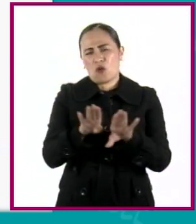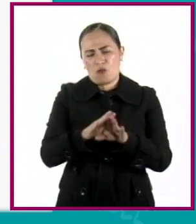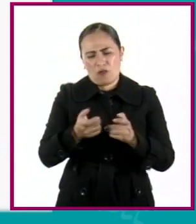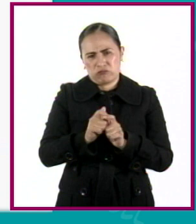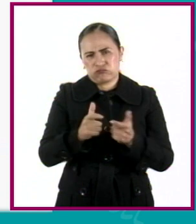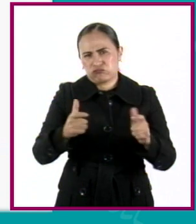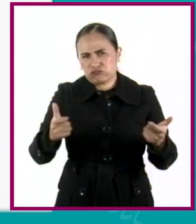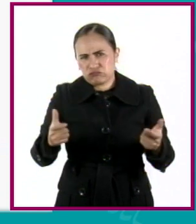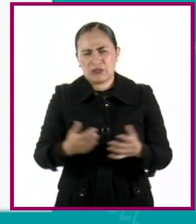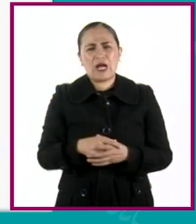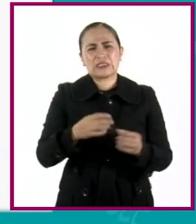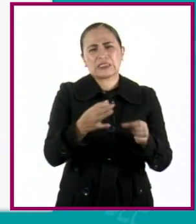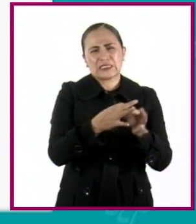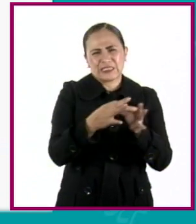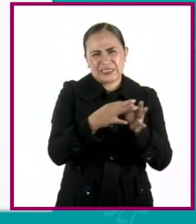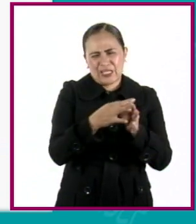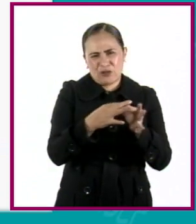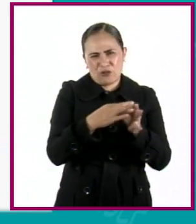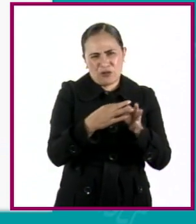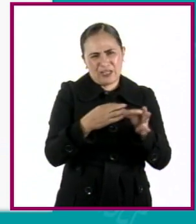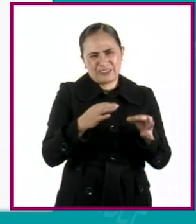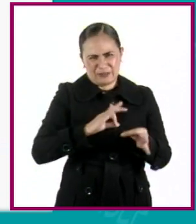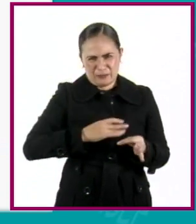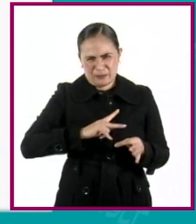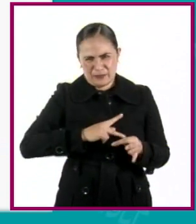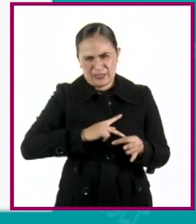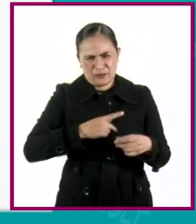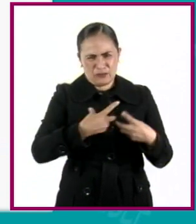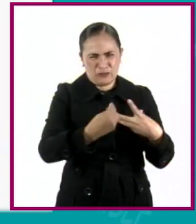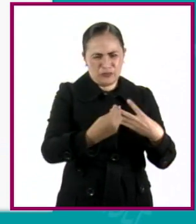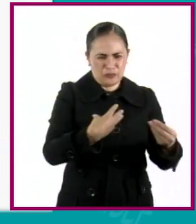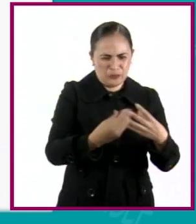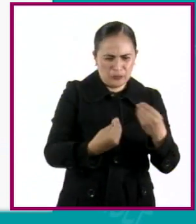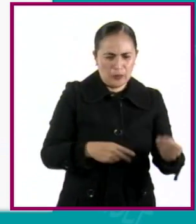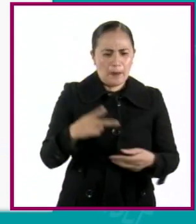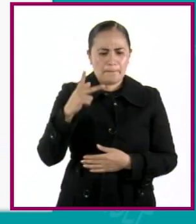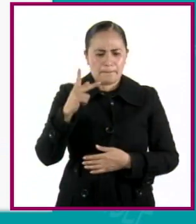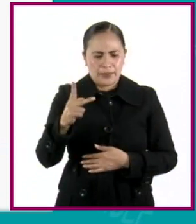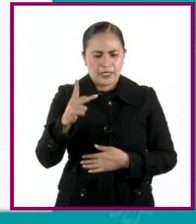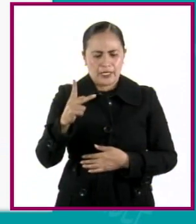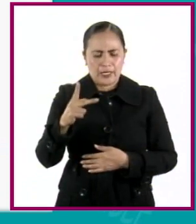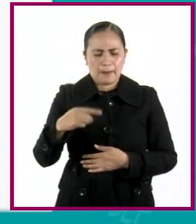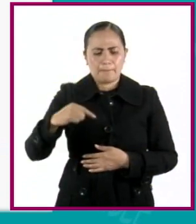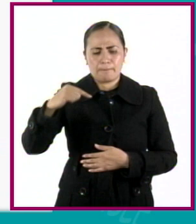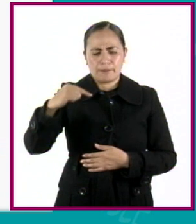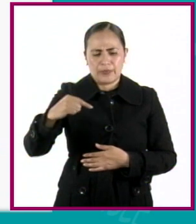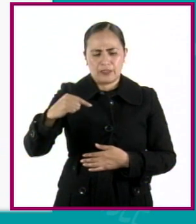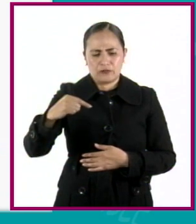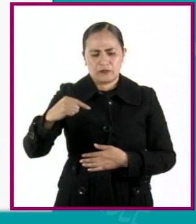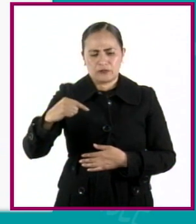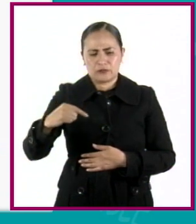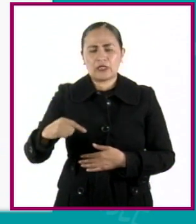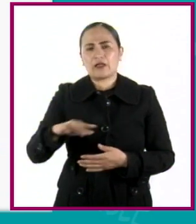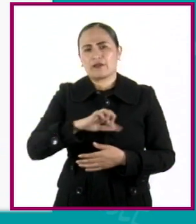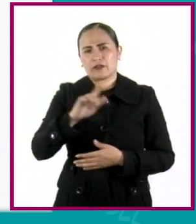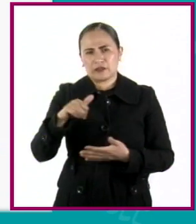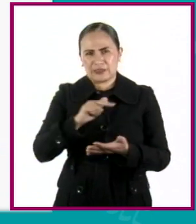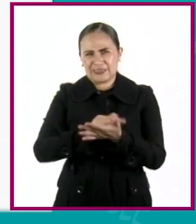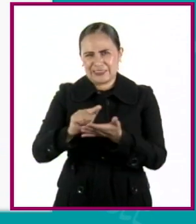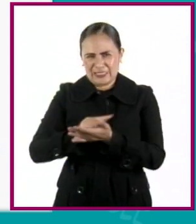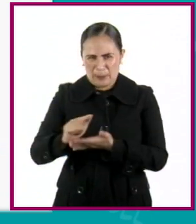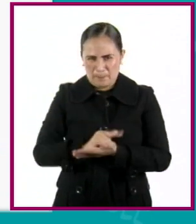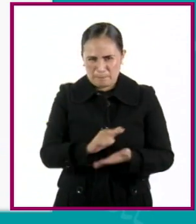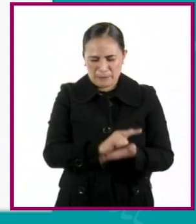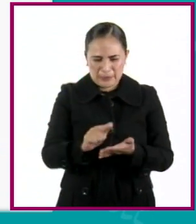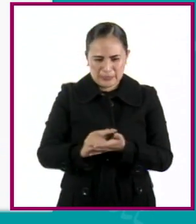las células infectadas por una constante P, menos la limpieza que hay del virus. Esto es un